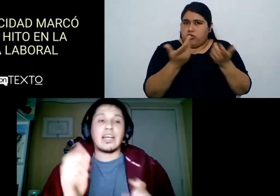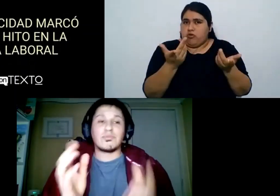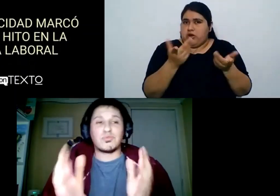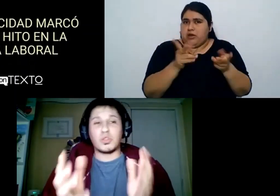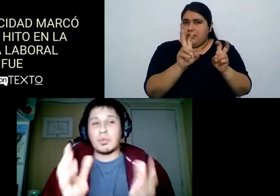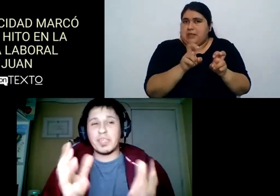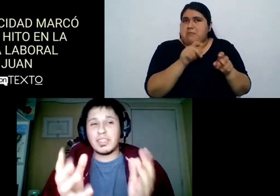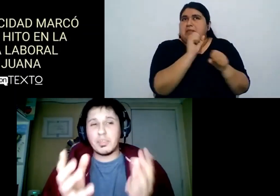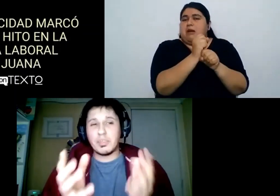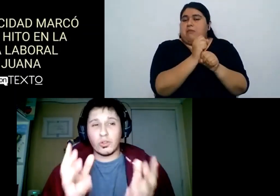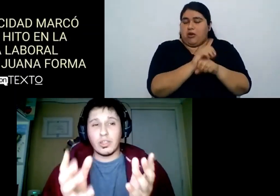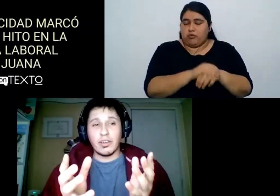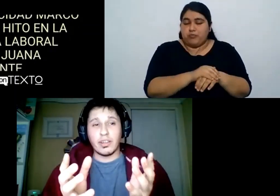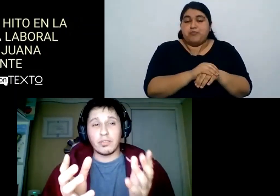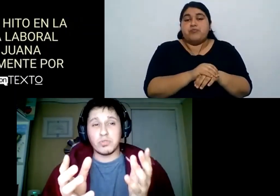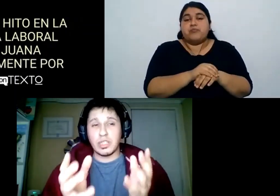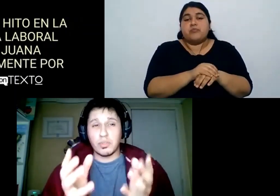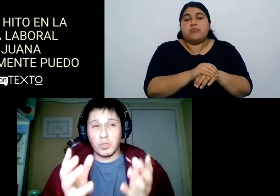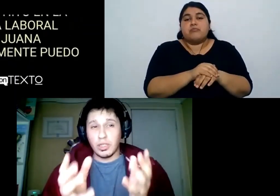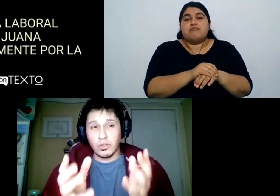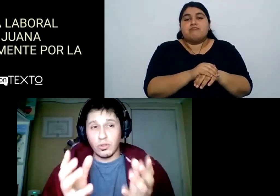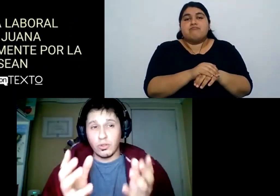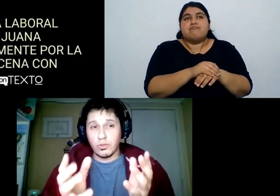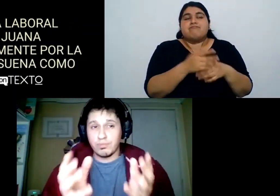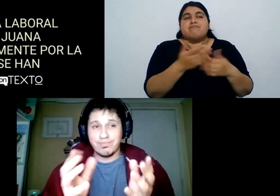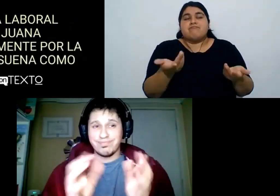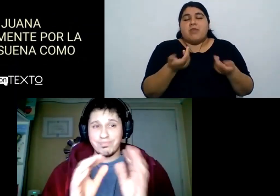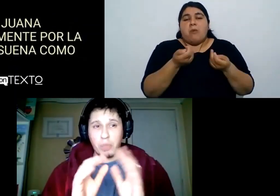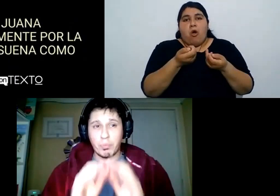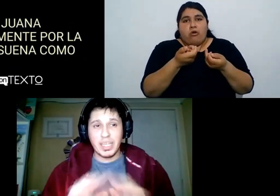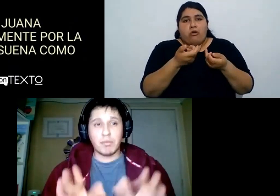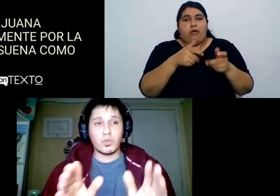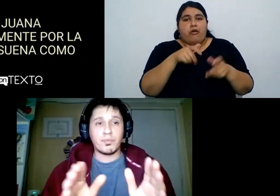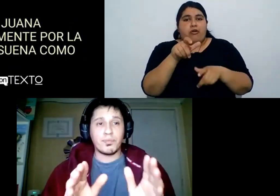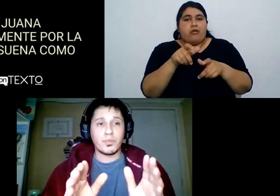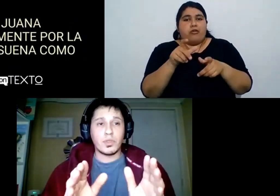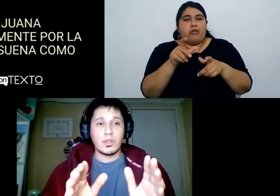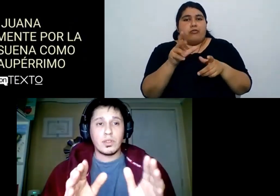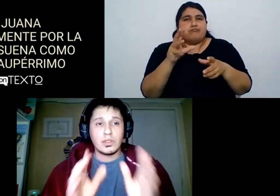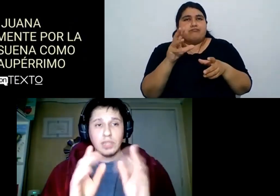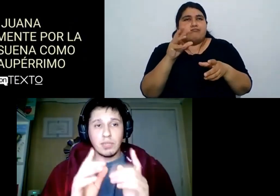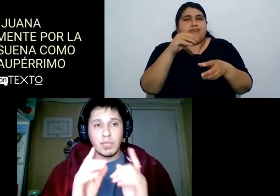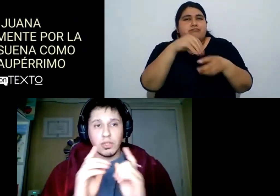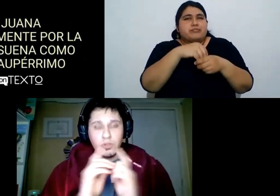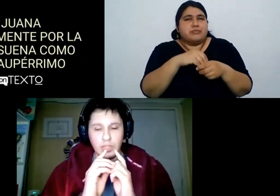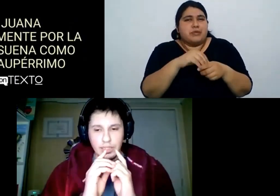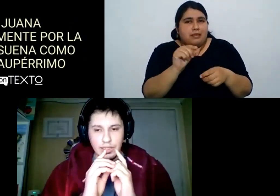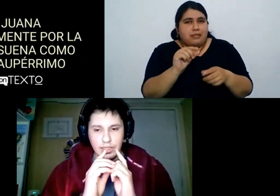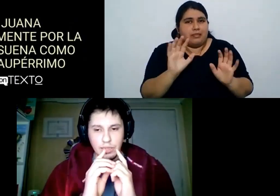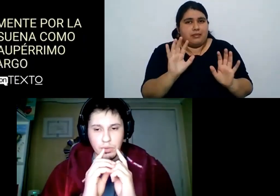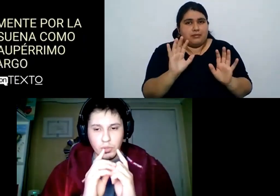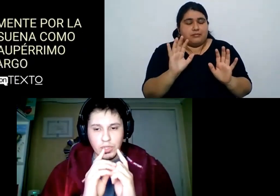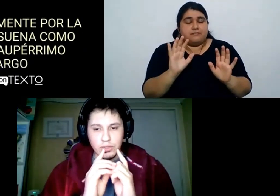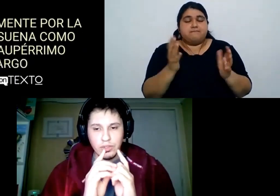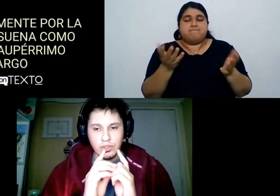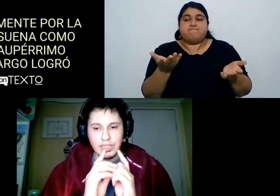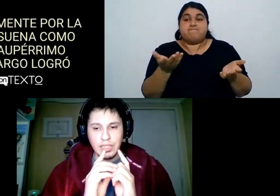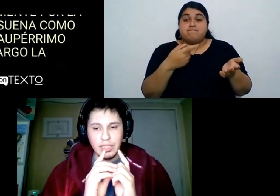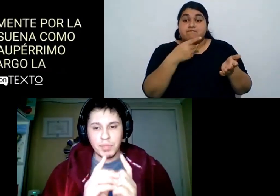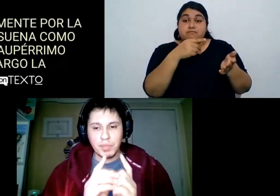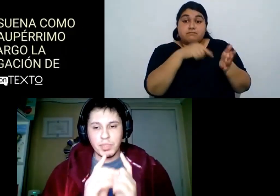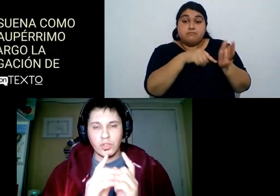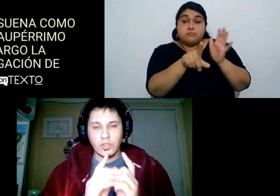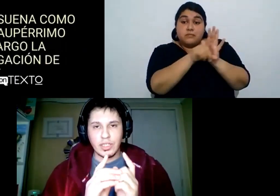Suena sumamente poco, la verdad, suena como algo paupérrimo. Sin embargo, la promulgación de esa